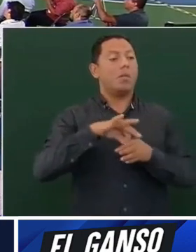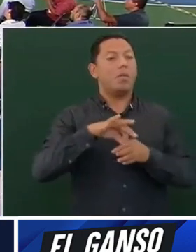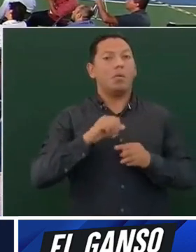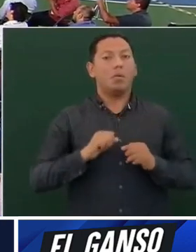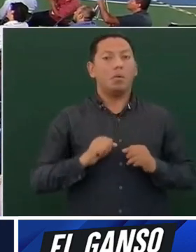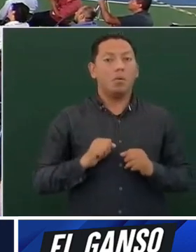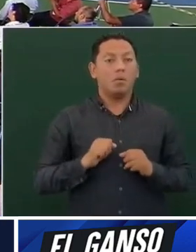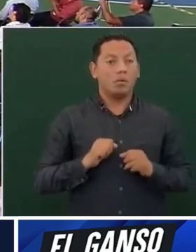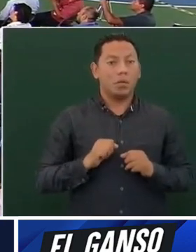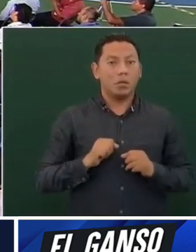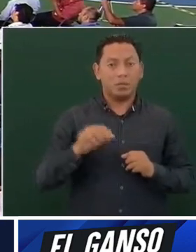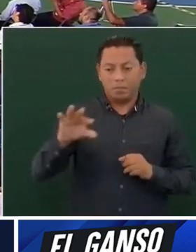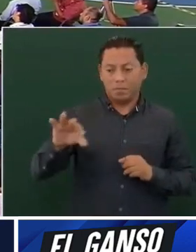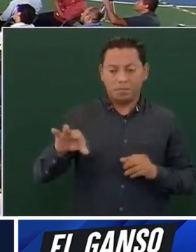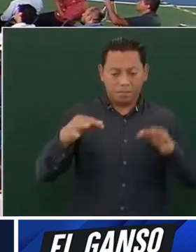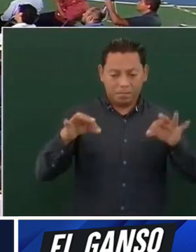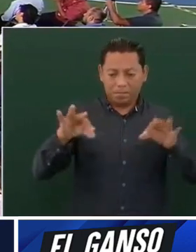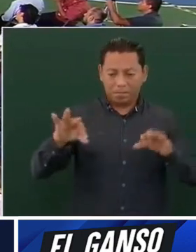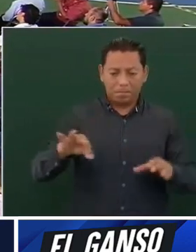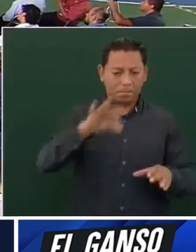y en vez de depositar la boleta,